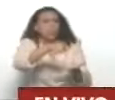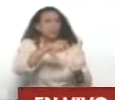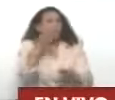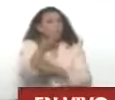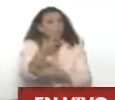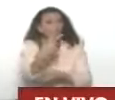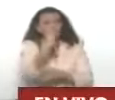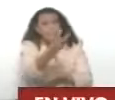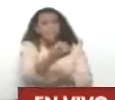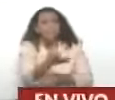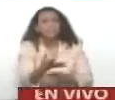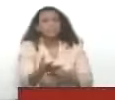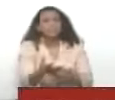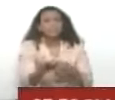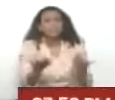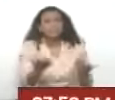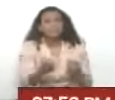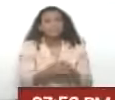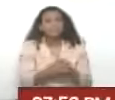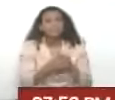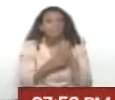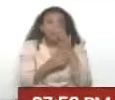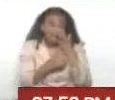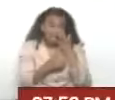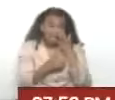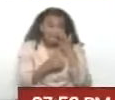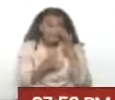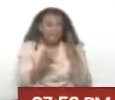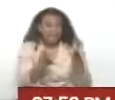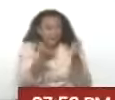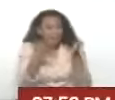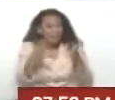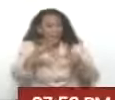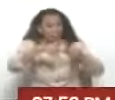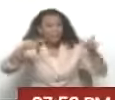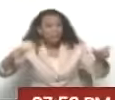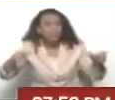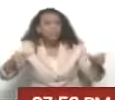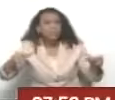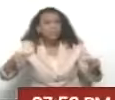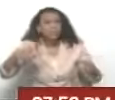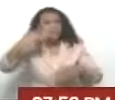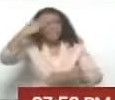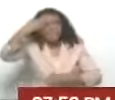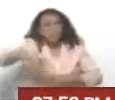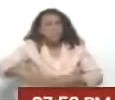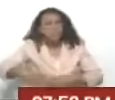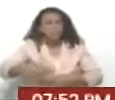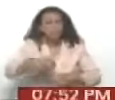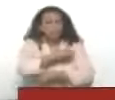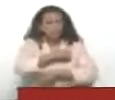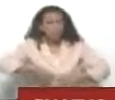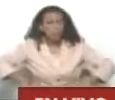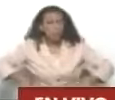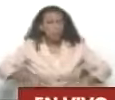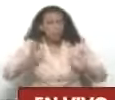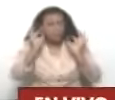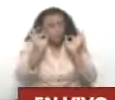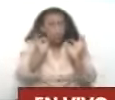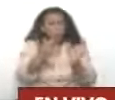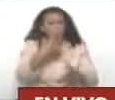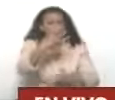que... hay que ganar abrumadoramente, le ha dicho a la militancia, para poder derrotar el